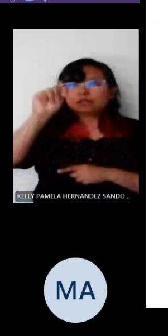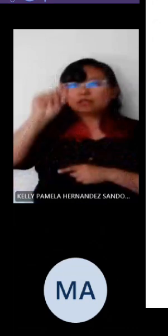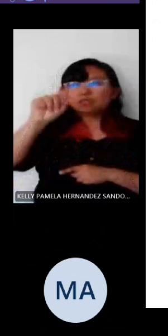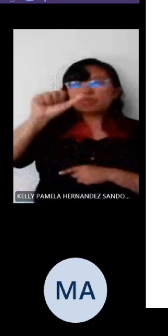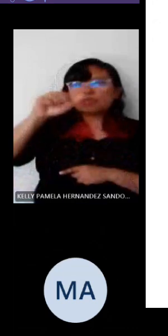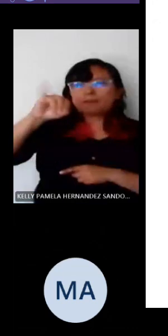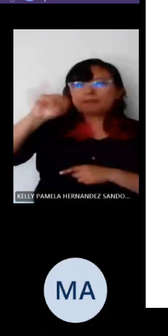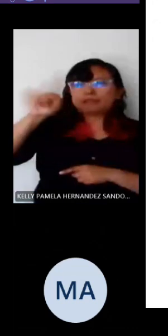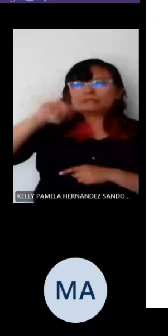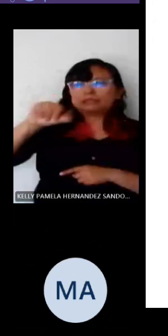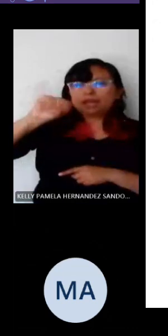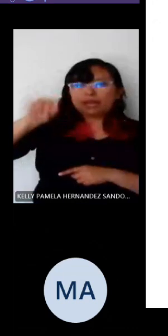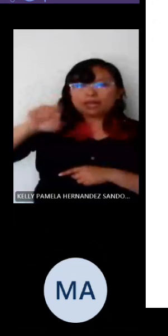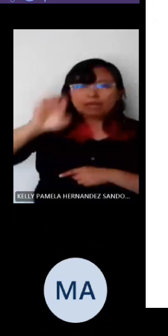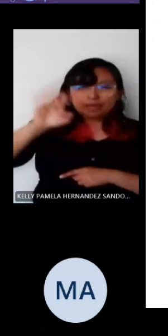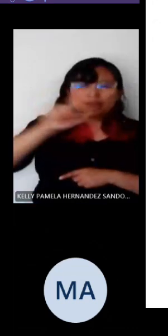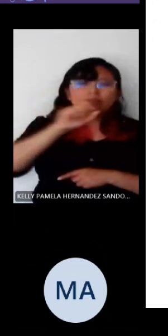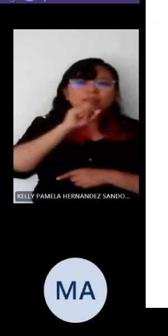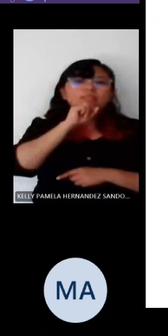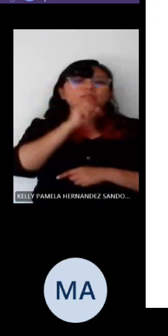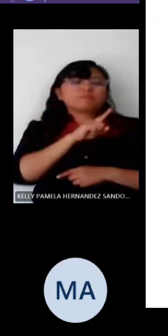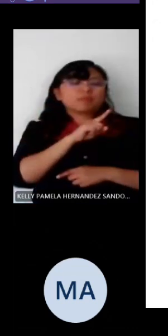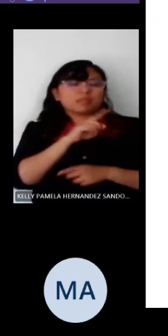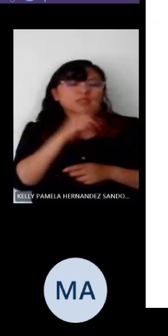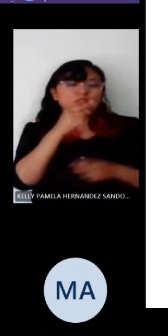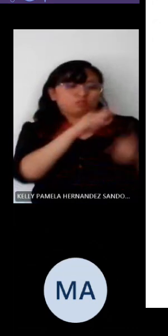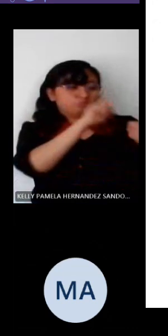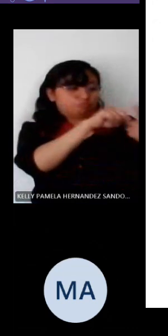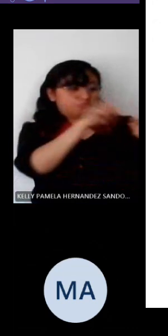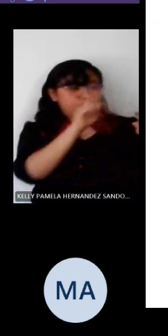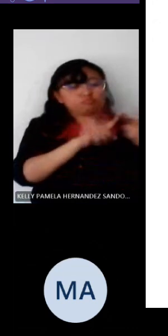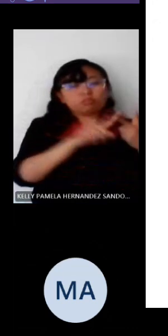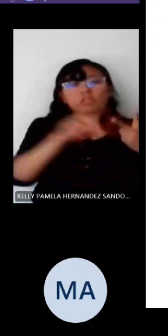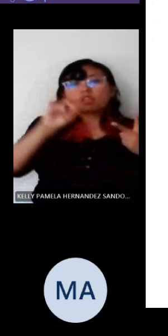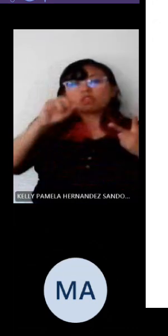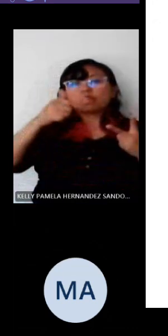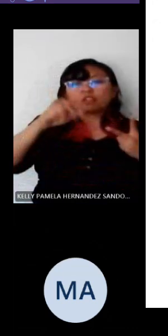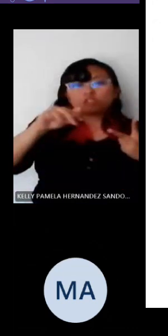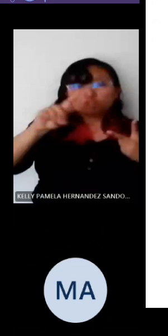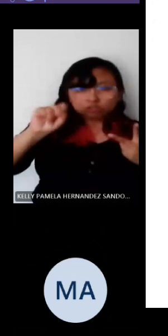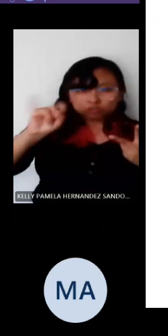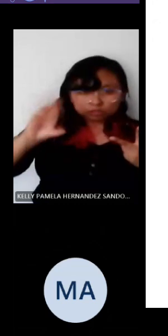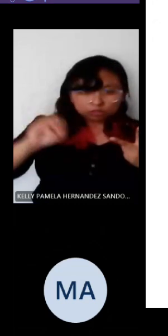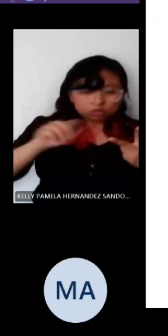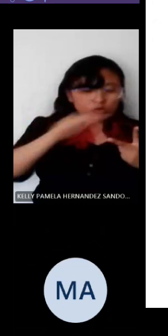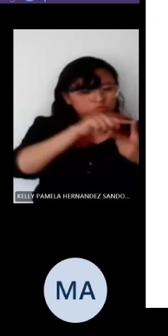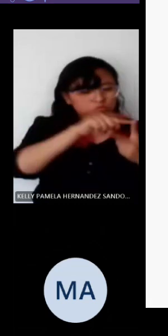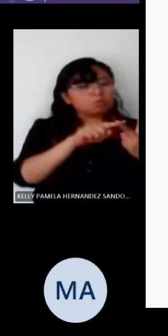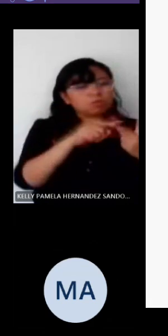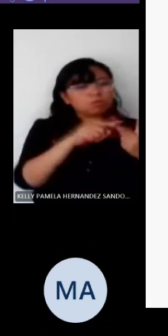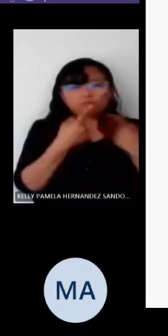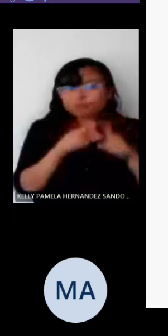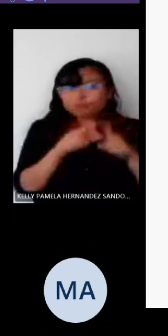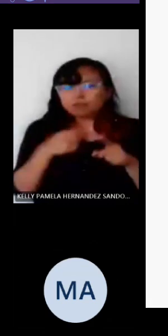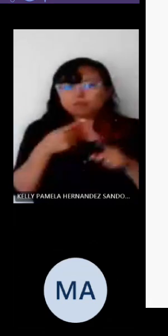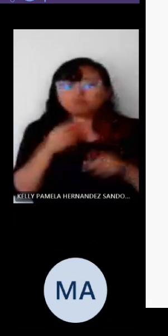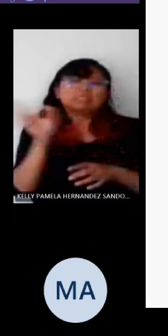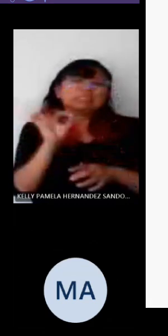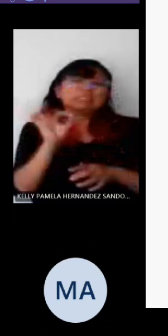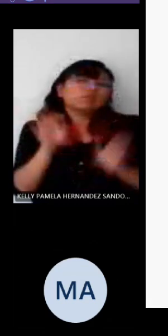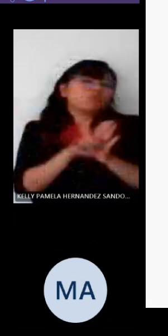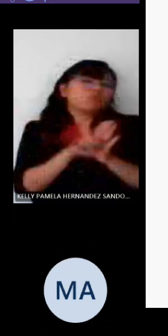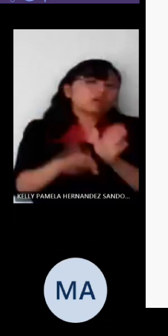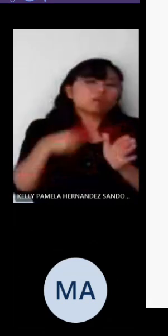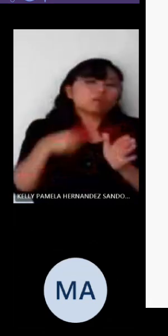son diagnósticas. Por ejemplo, hay algunas veces que podemos entrar a protocolos de investigación en donde pues a lo mejor los resultados no